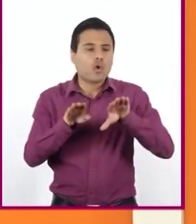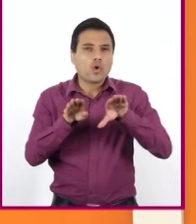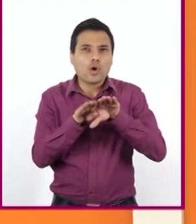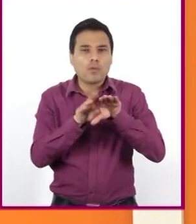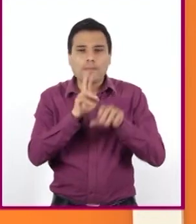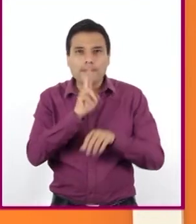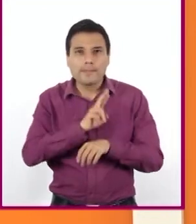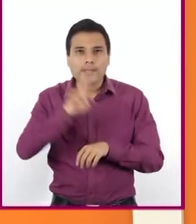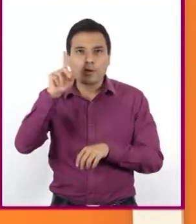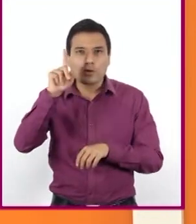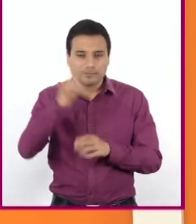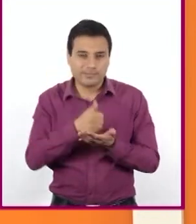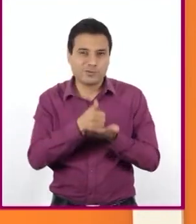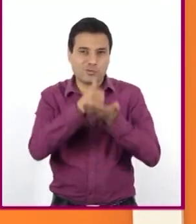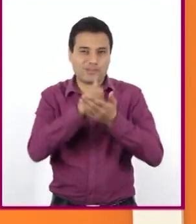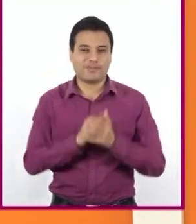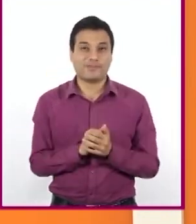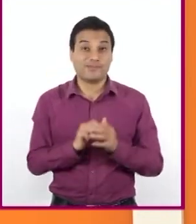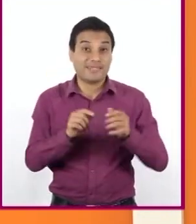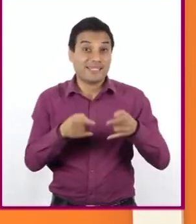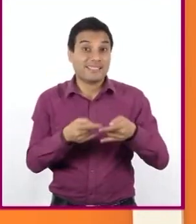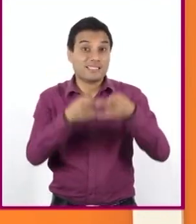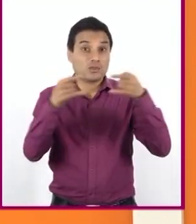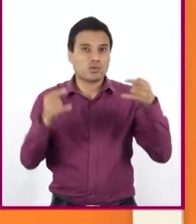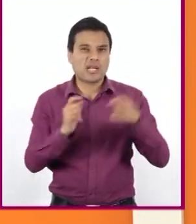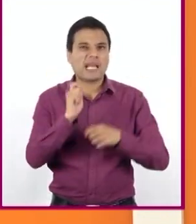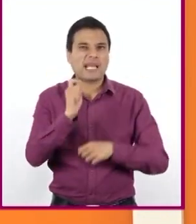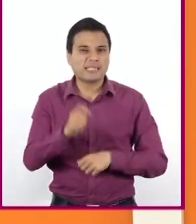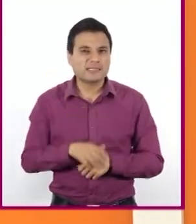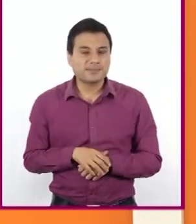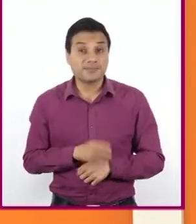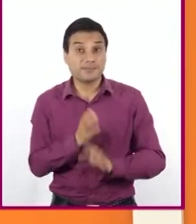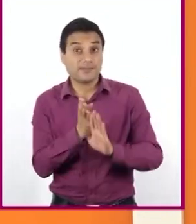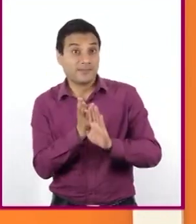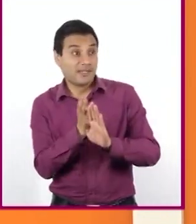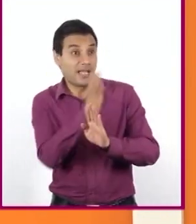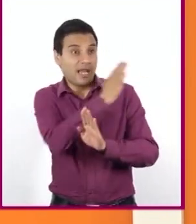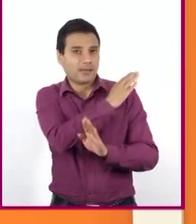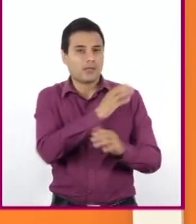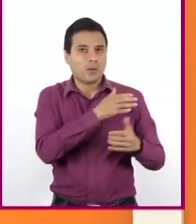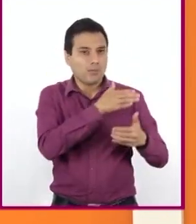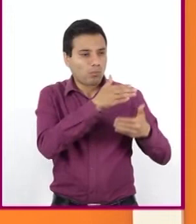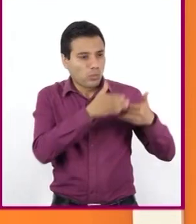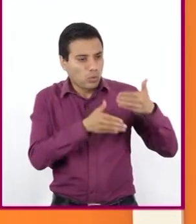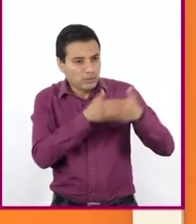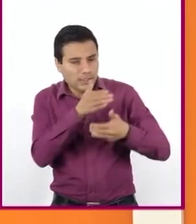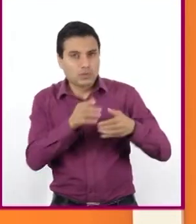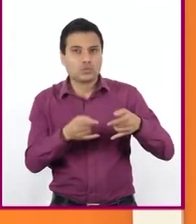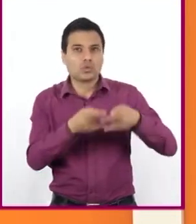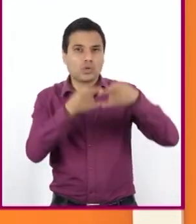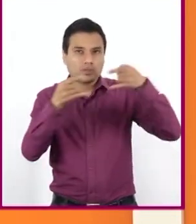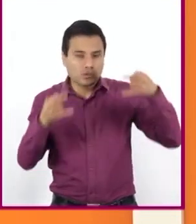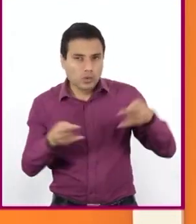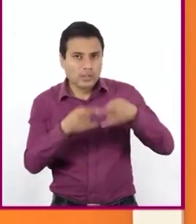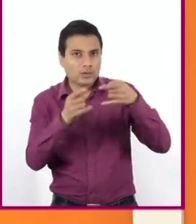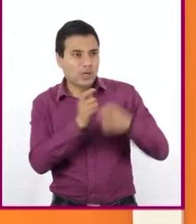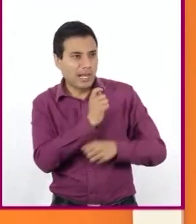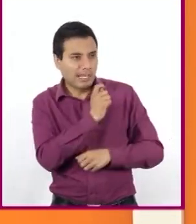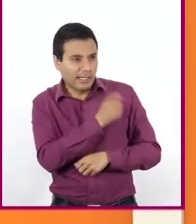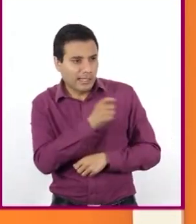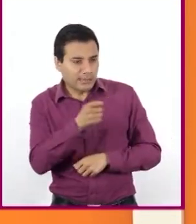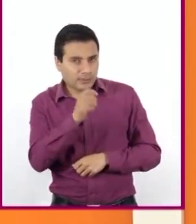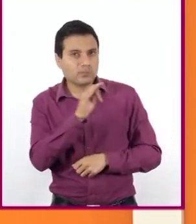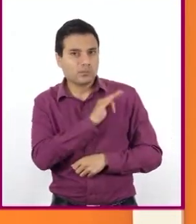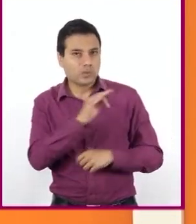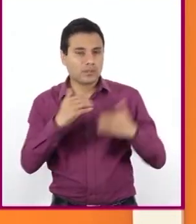La historia trata de explicar y comprender los hechos y procesos del pasado, y al igual que otras